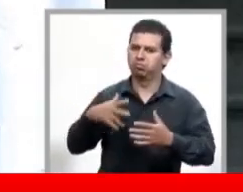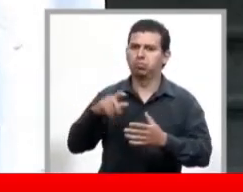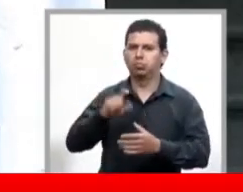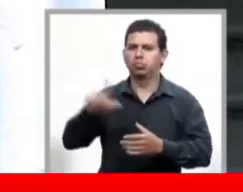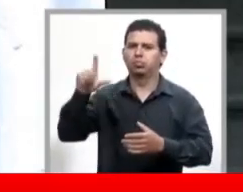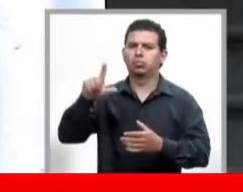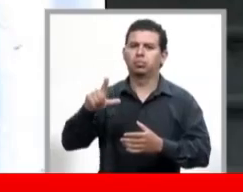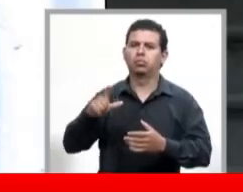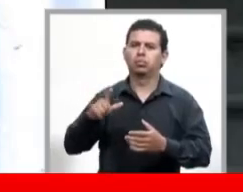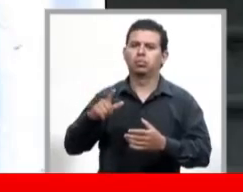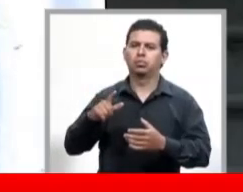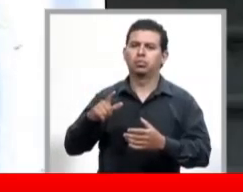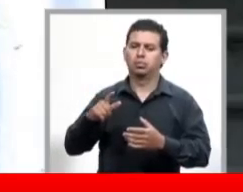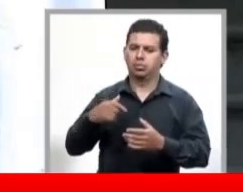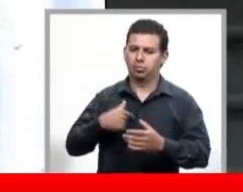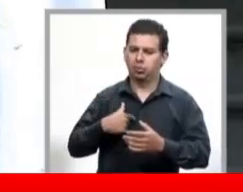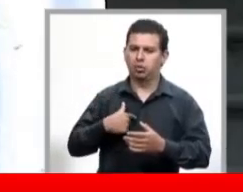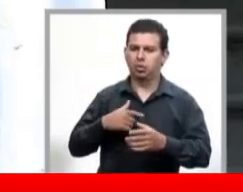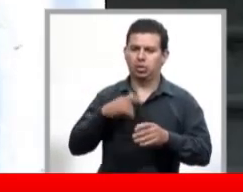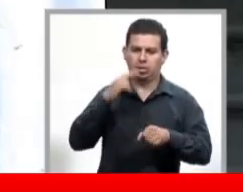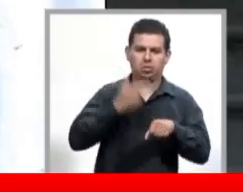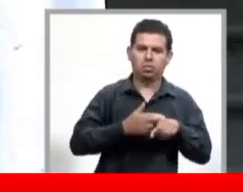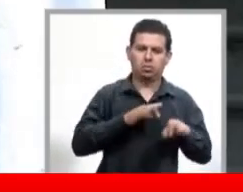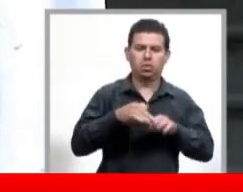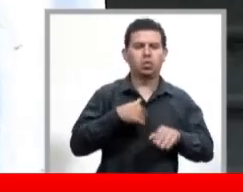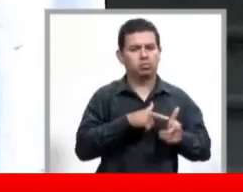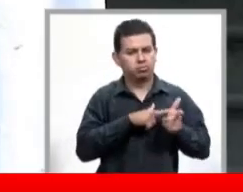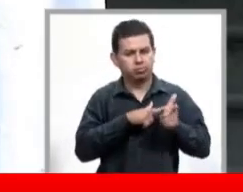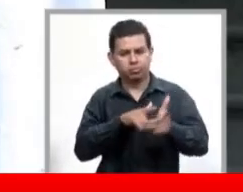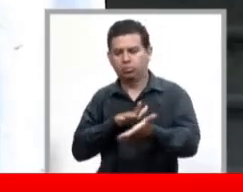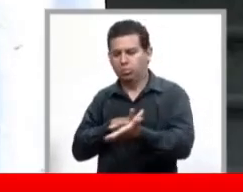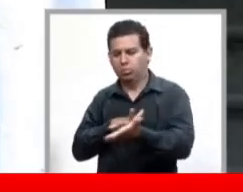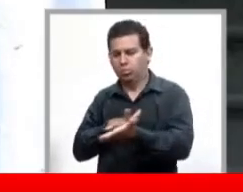mi compromiso como gobernador del estado de Oaxaca.